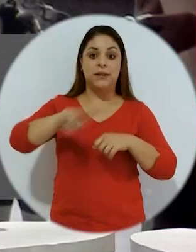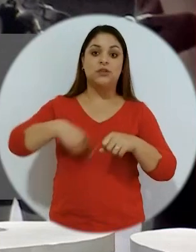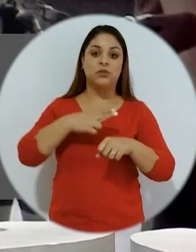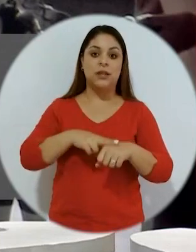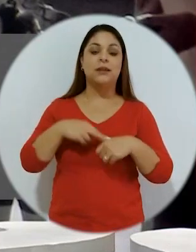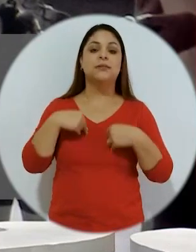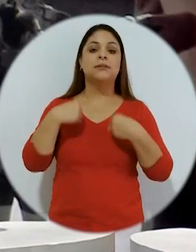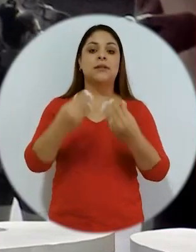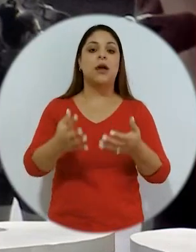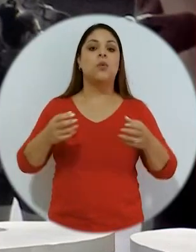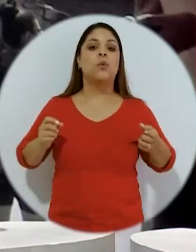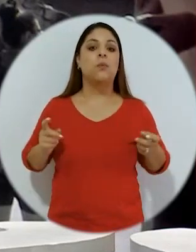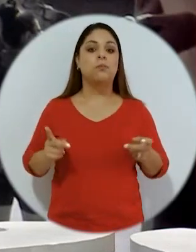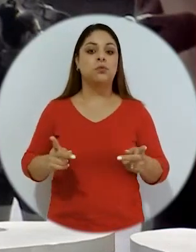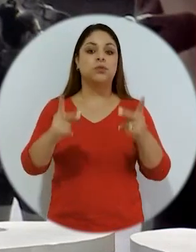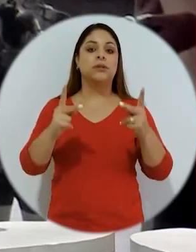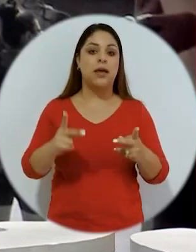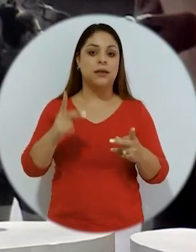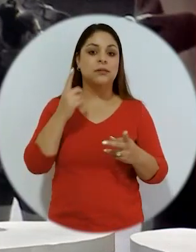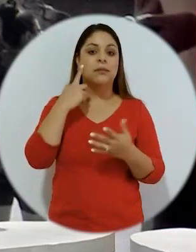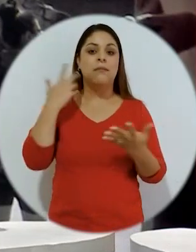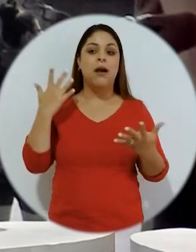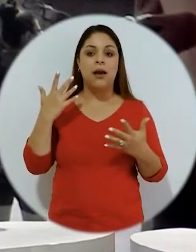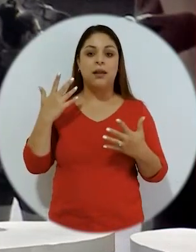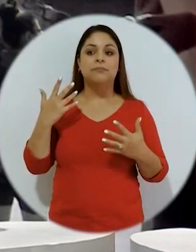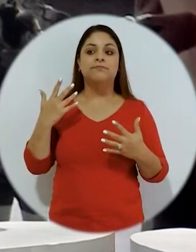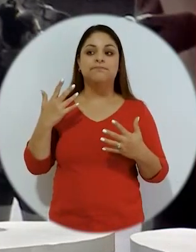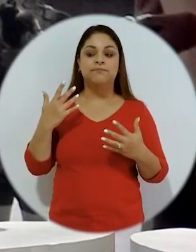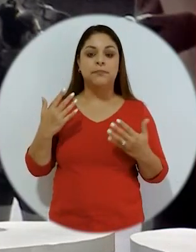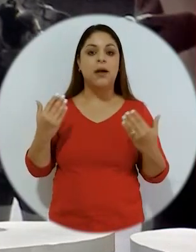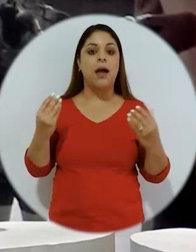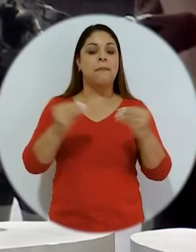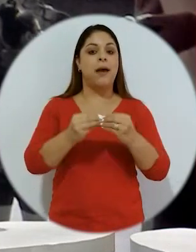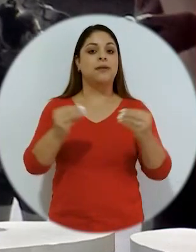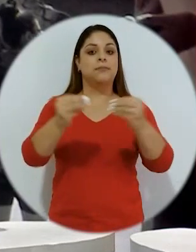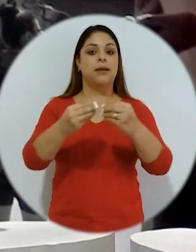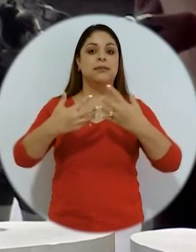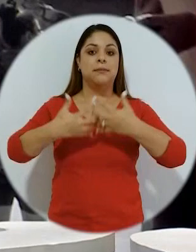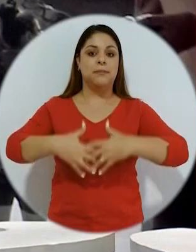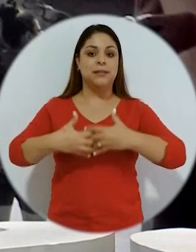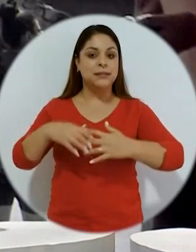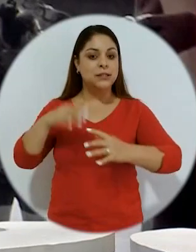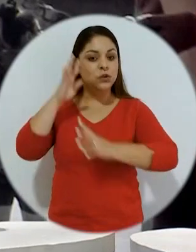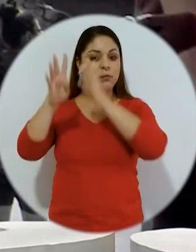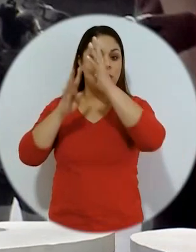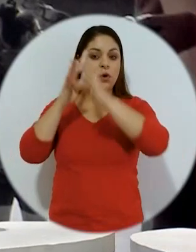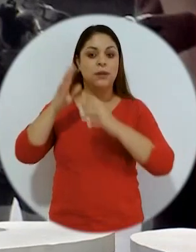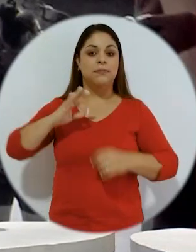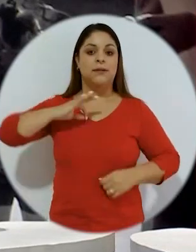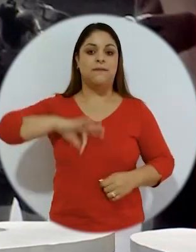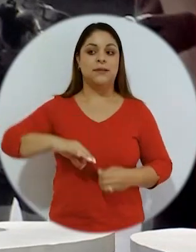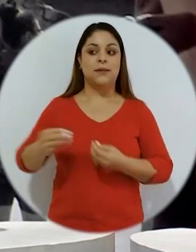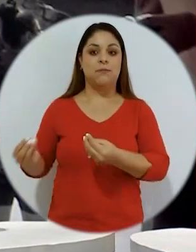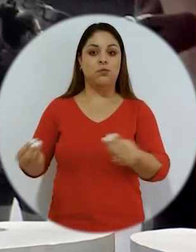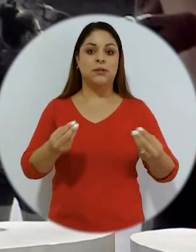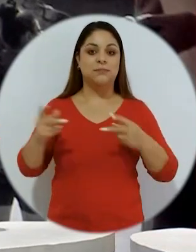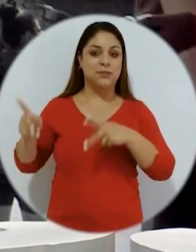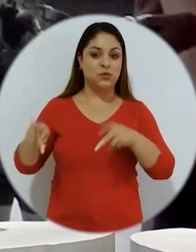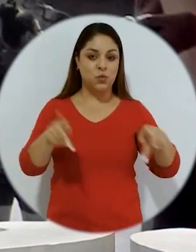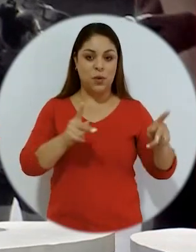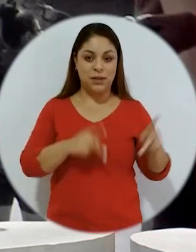de la Universidad Nacional, generar oportunidades para que cada vez haya más empresas innovadoras que beneficien a múltiples